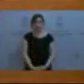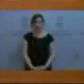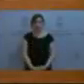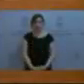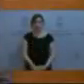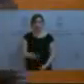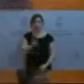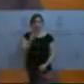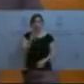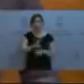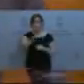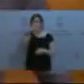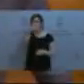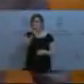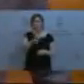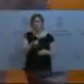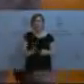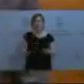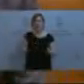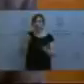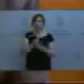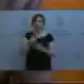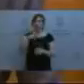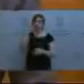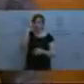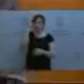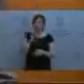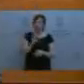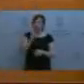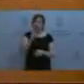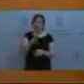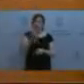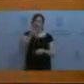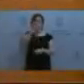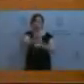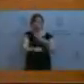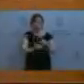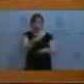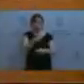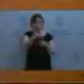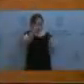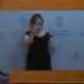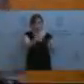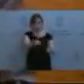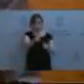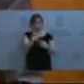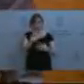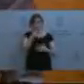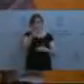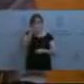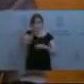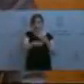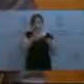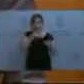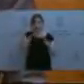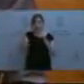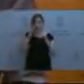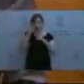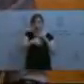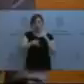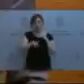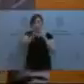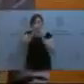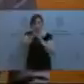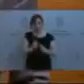Sí, consejero, yo le he escuchado una vez más atentamente las acciones que usted me ha planteado, que se van a realizar con sus plazos y algunas con sus